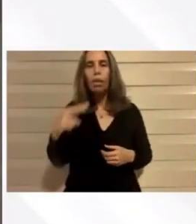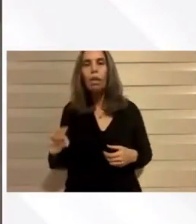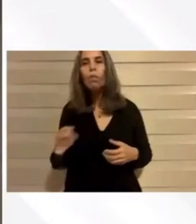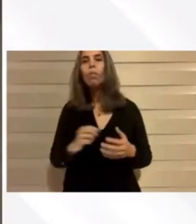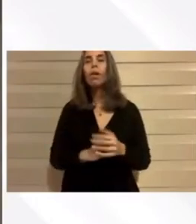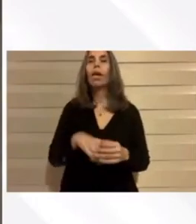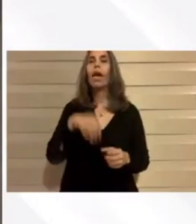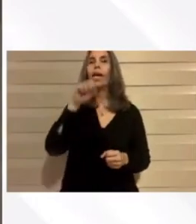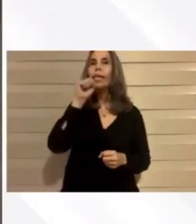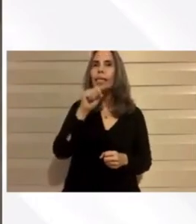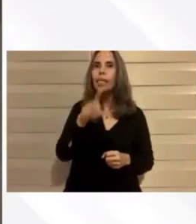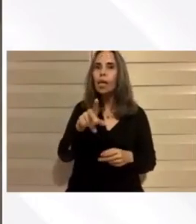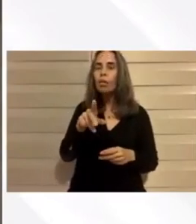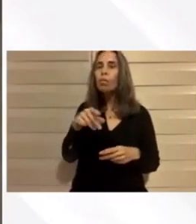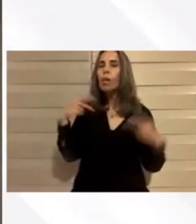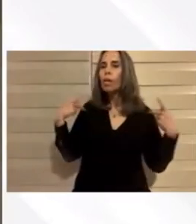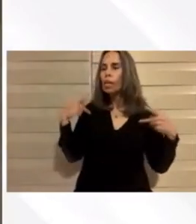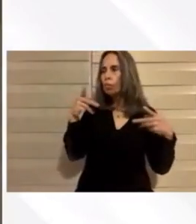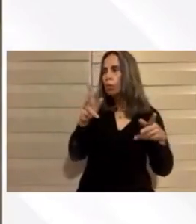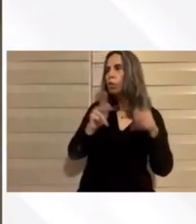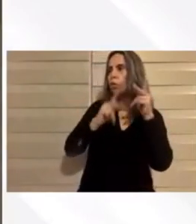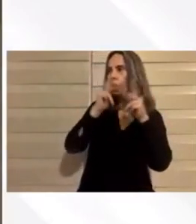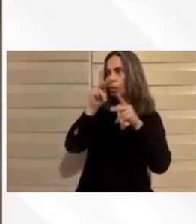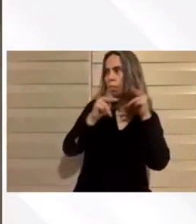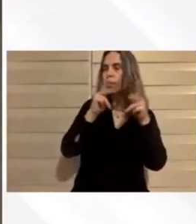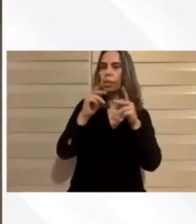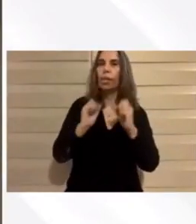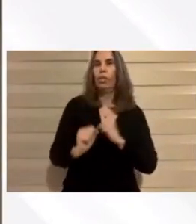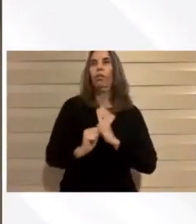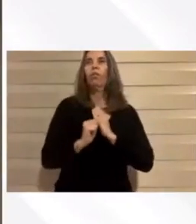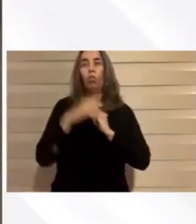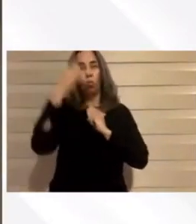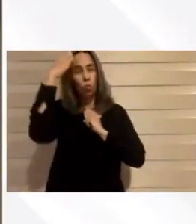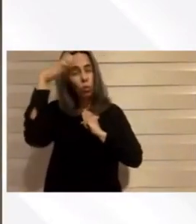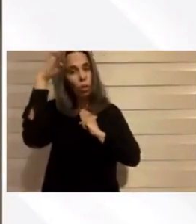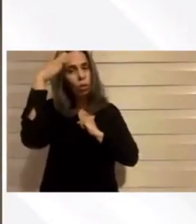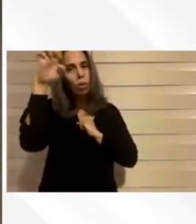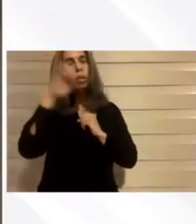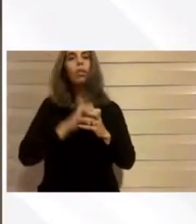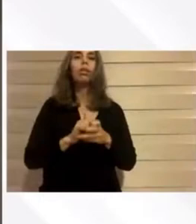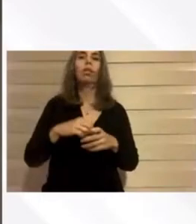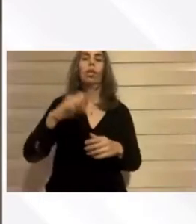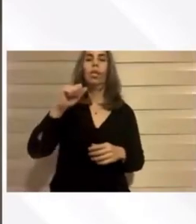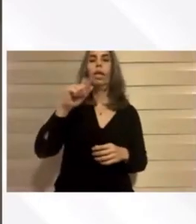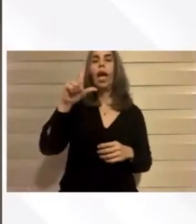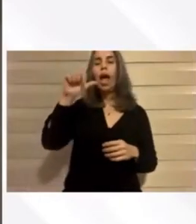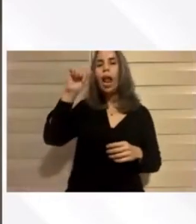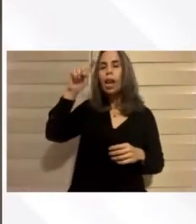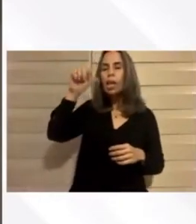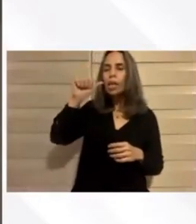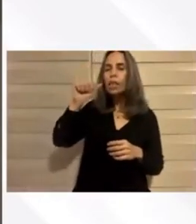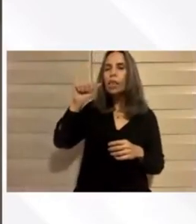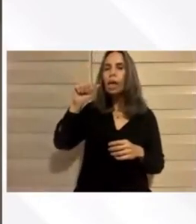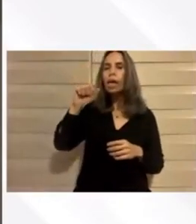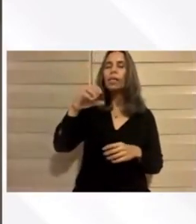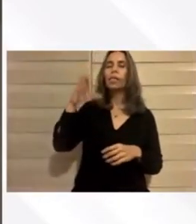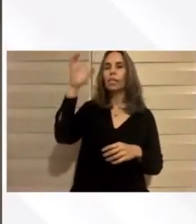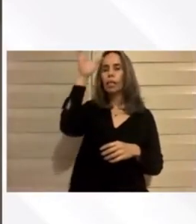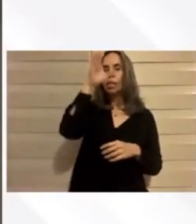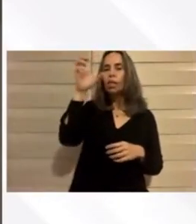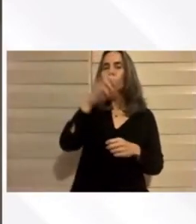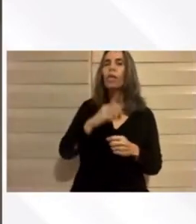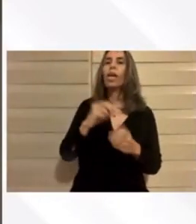hoy estarán con nosotros compartiendo su experiencia. Linda Uruchurtu, científica de datos.